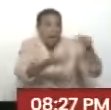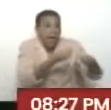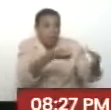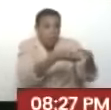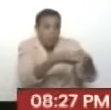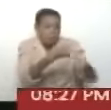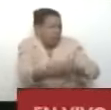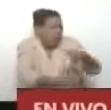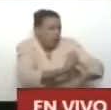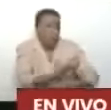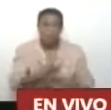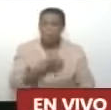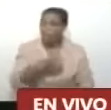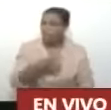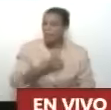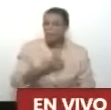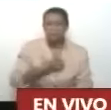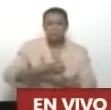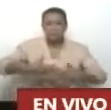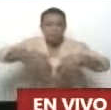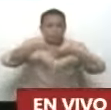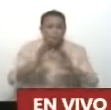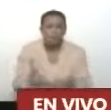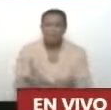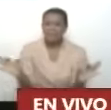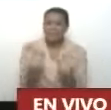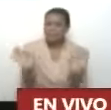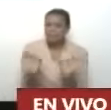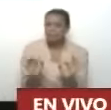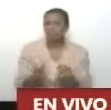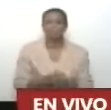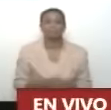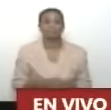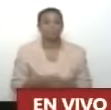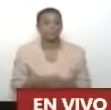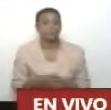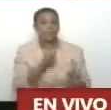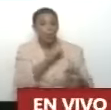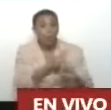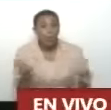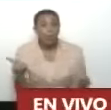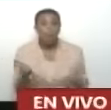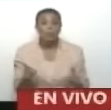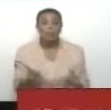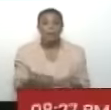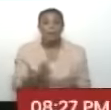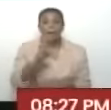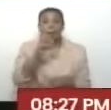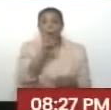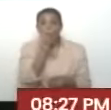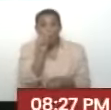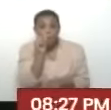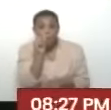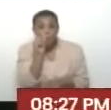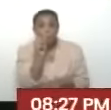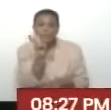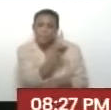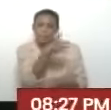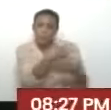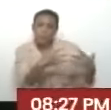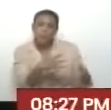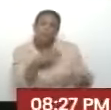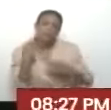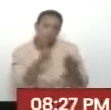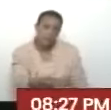hagan, no han podido ni podrán. Y otra cosa, Pedro Berrueta, un gran escritor venezolano ya